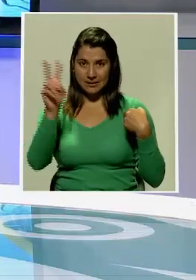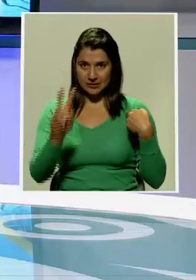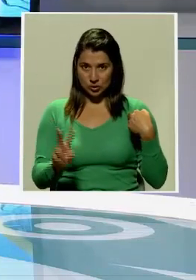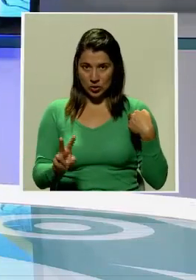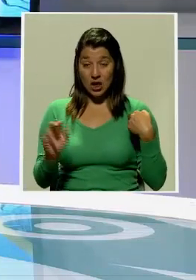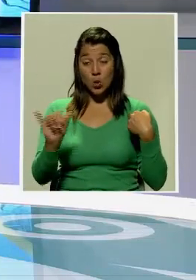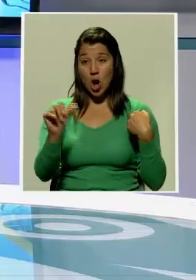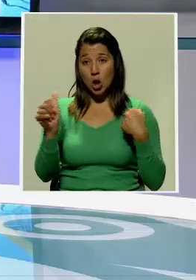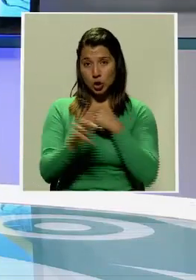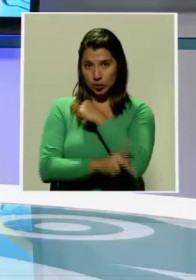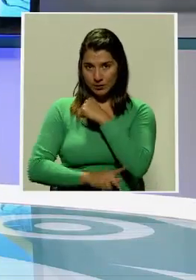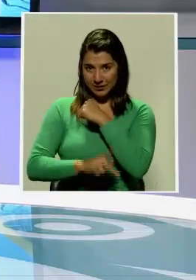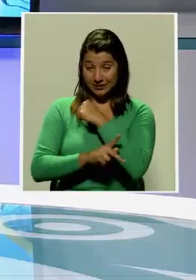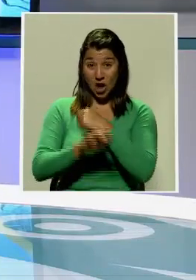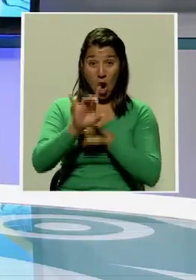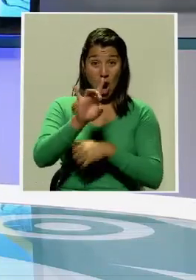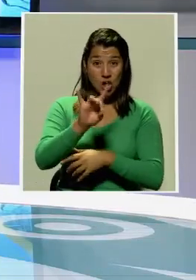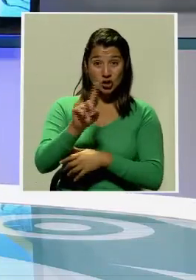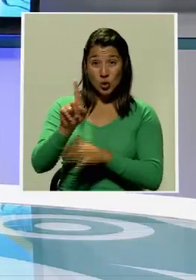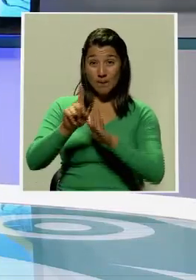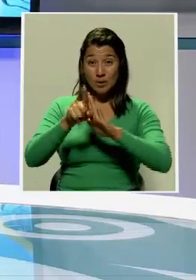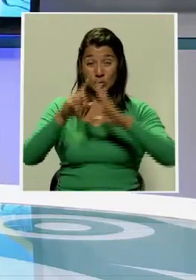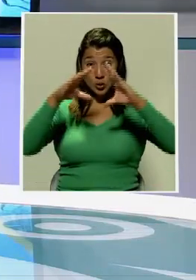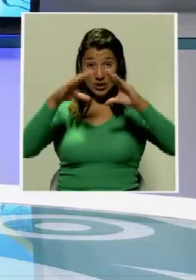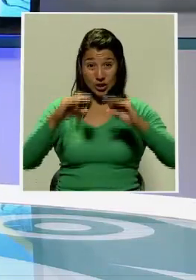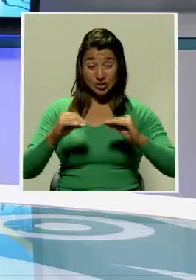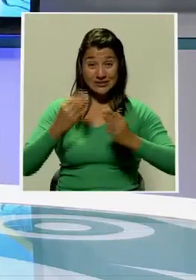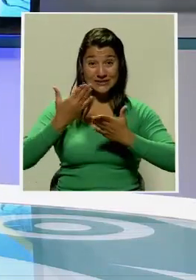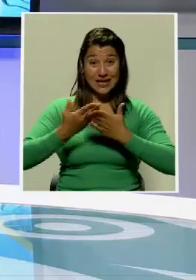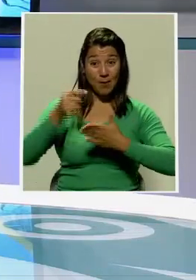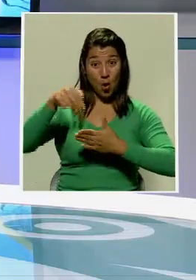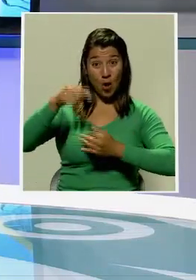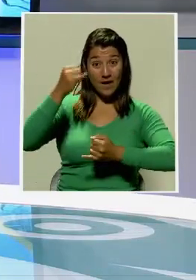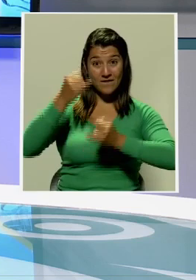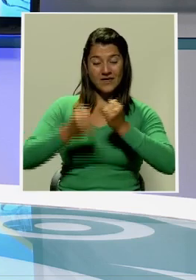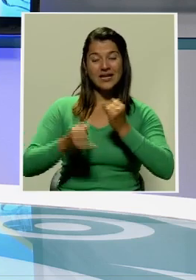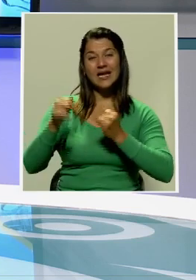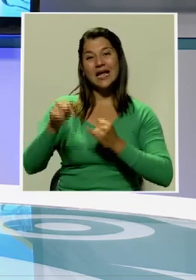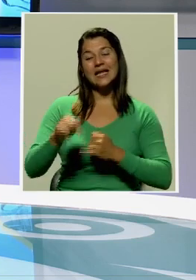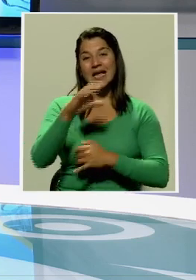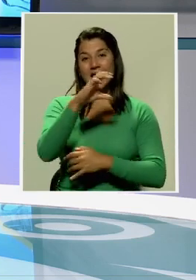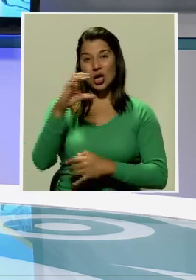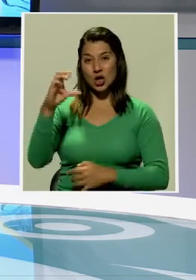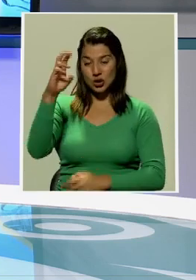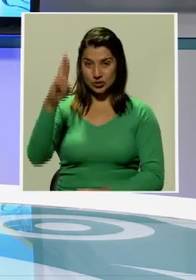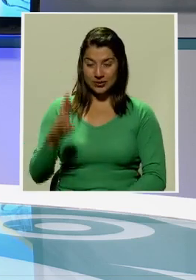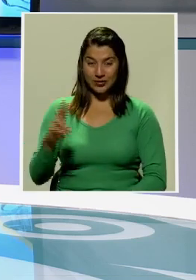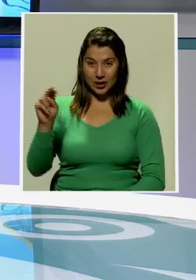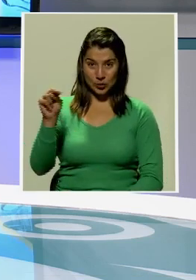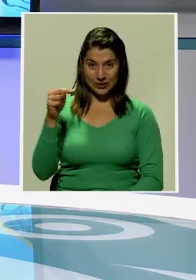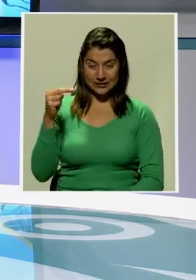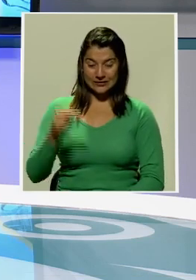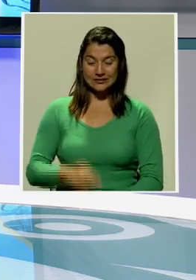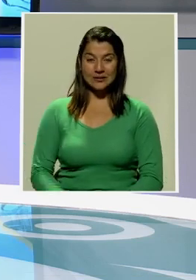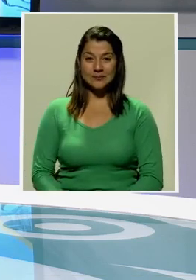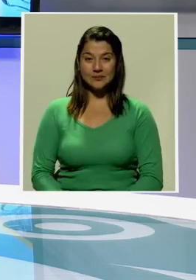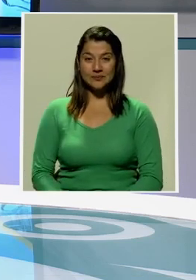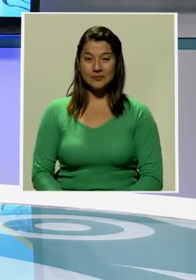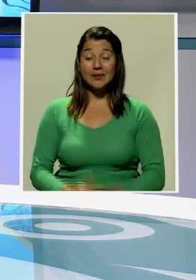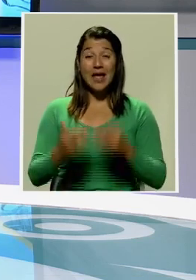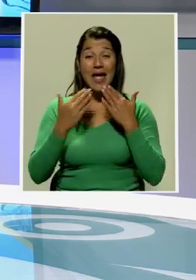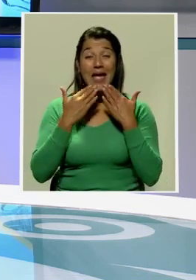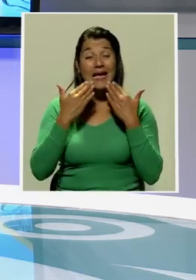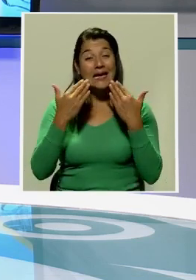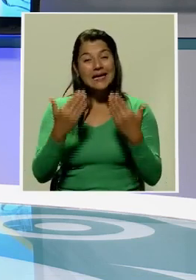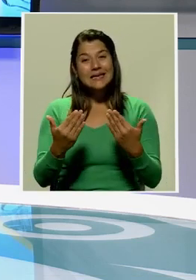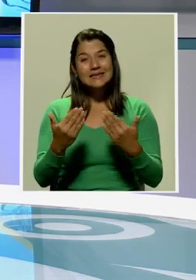A las 8 de la noche, con 1 minuto, llegamos por hoy al final de esta edición estelar de Costa Rica Noticias.